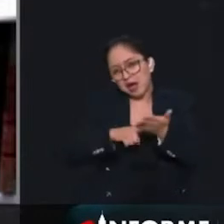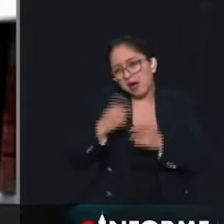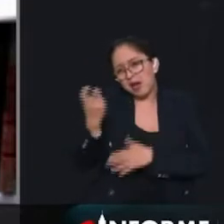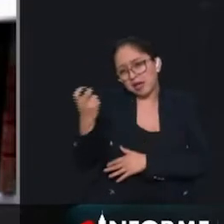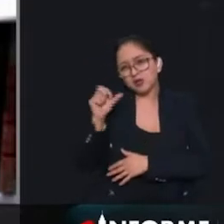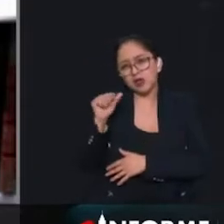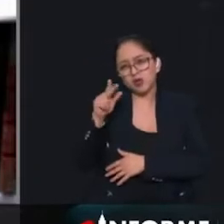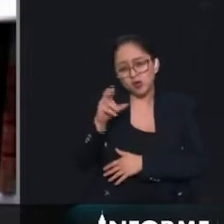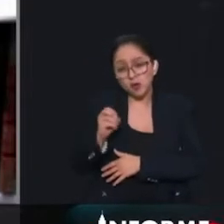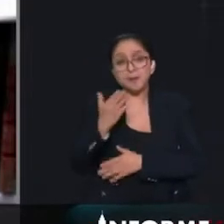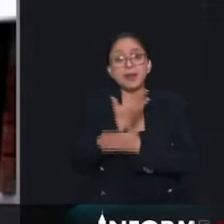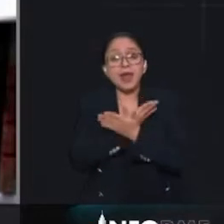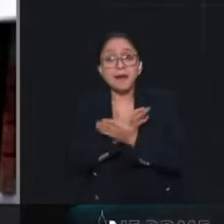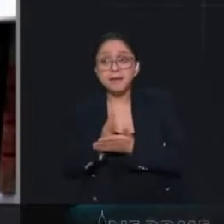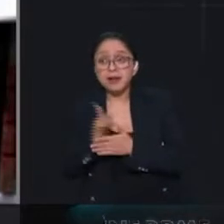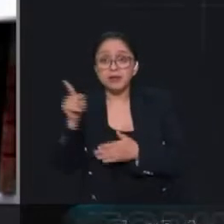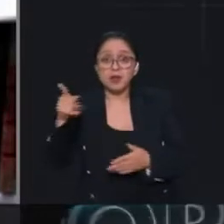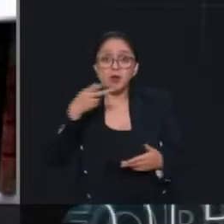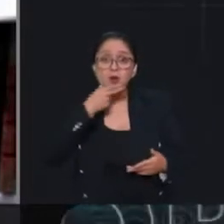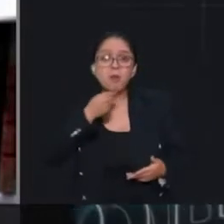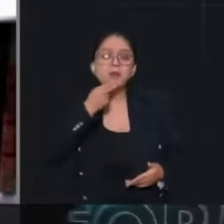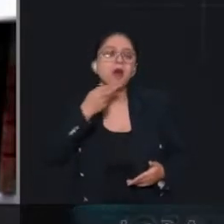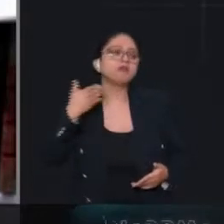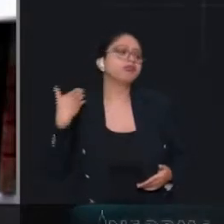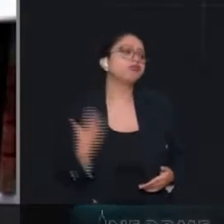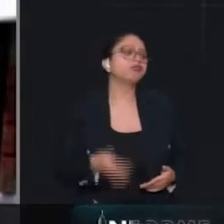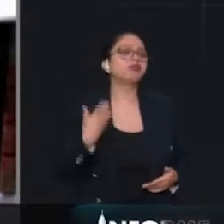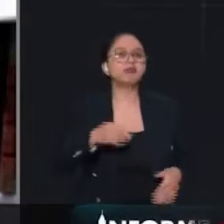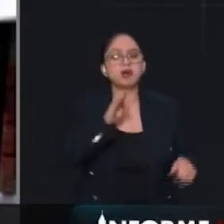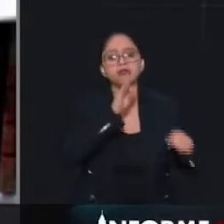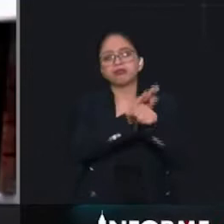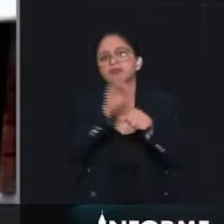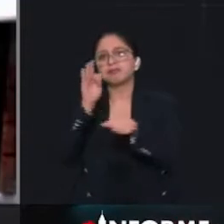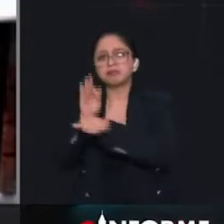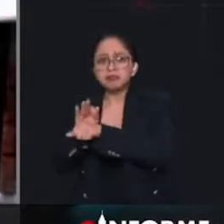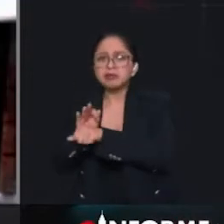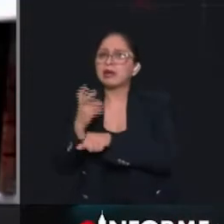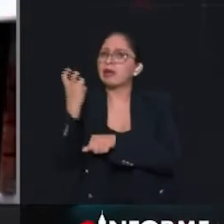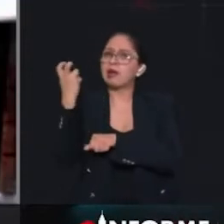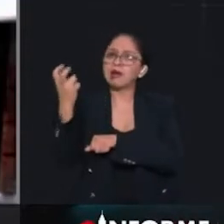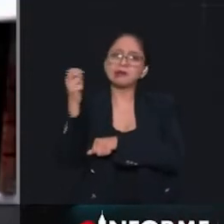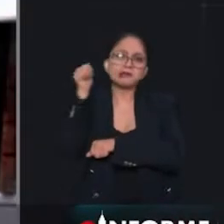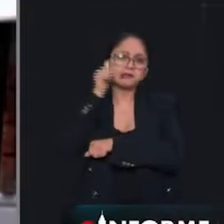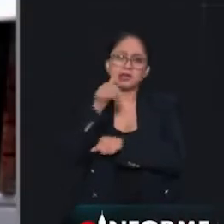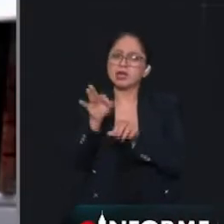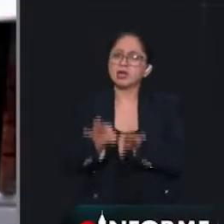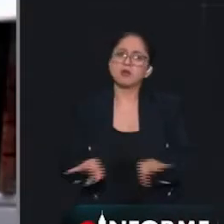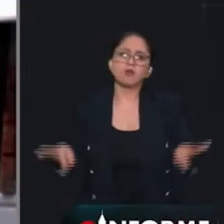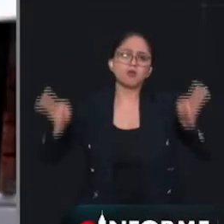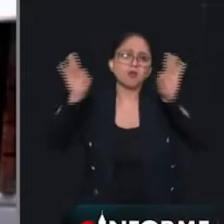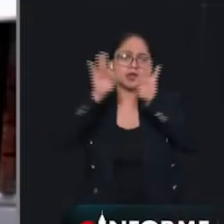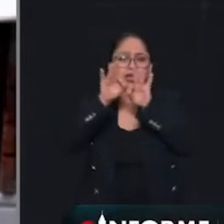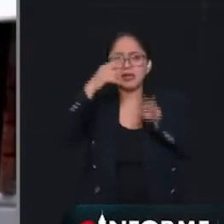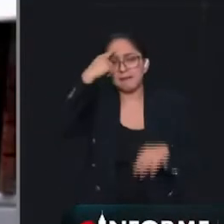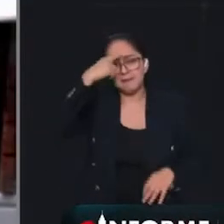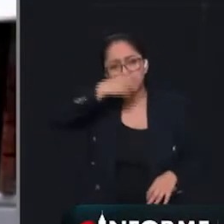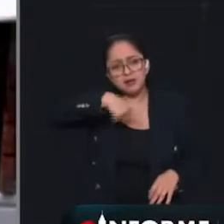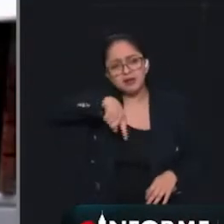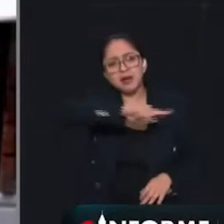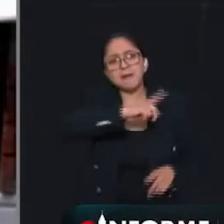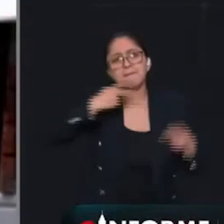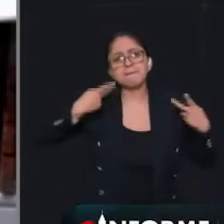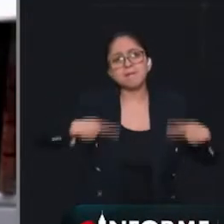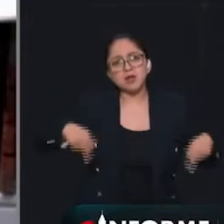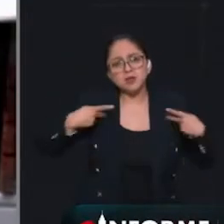vamos, comprometido con causas y eso por supuesto que siempre acerca también a los